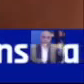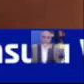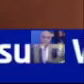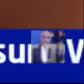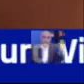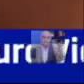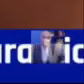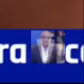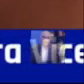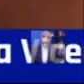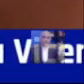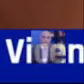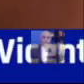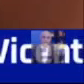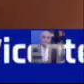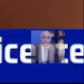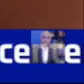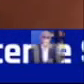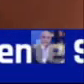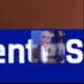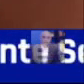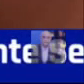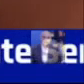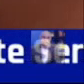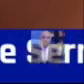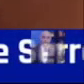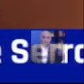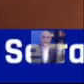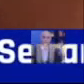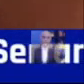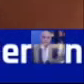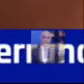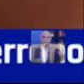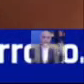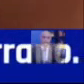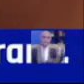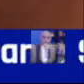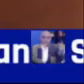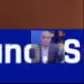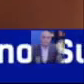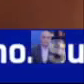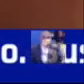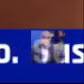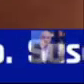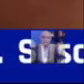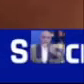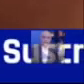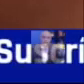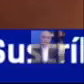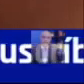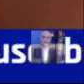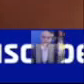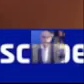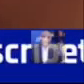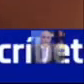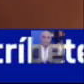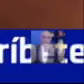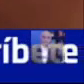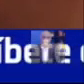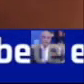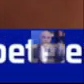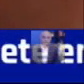distinta de aquella figura a la que tanto criticábamos. Está no solo empoderada como gobernante